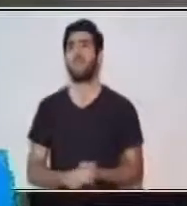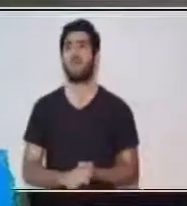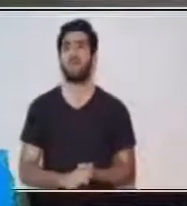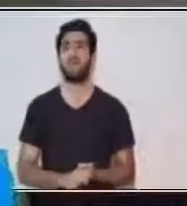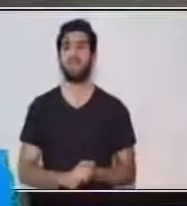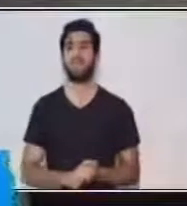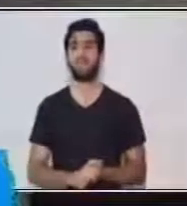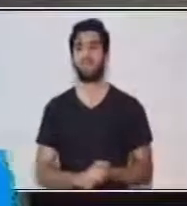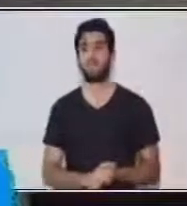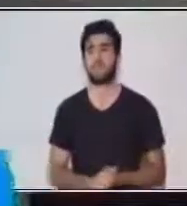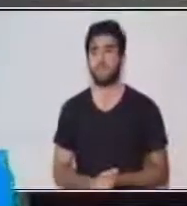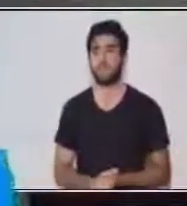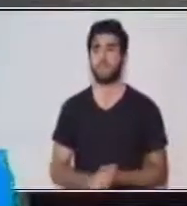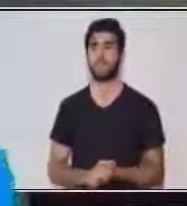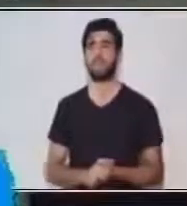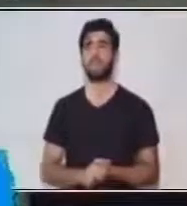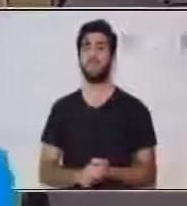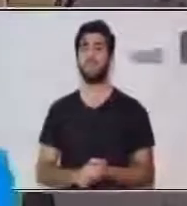que es igual